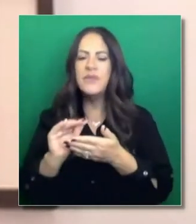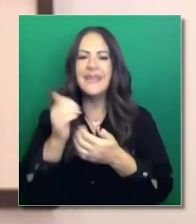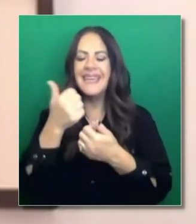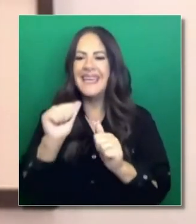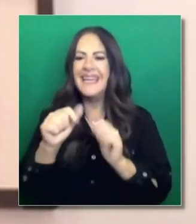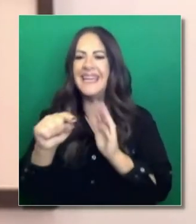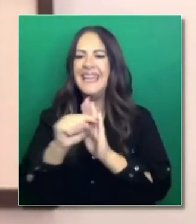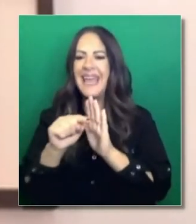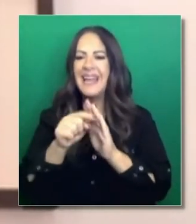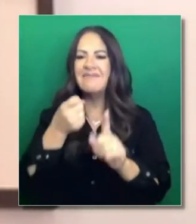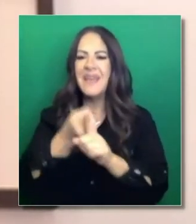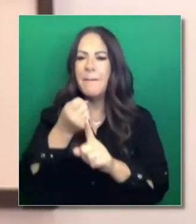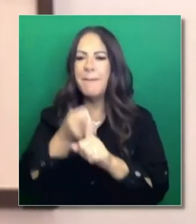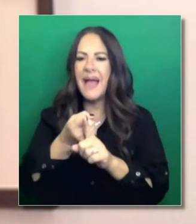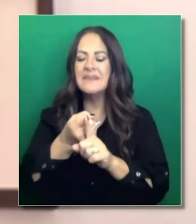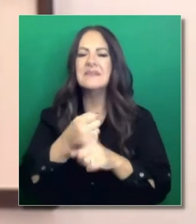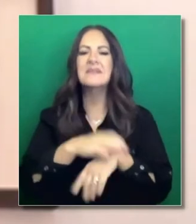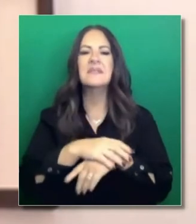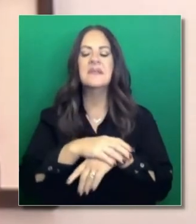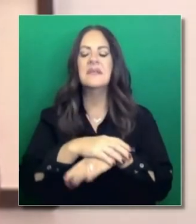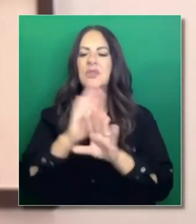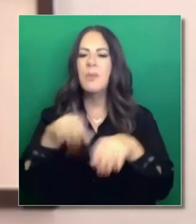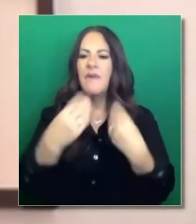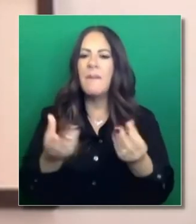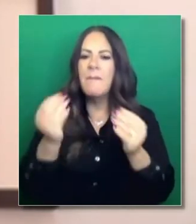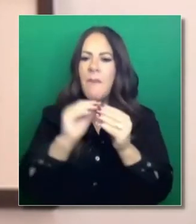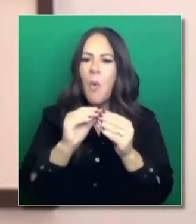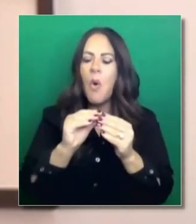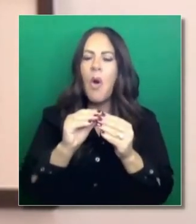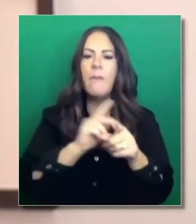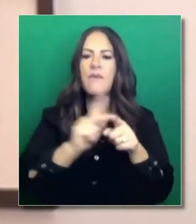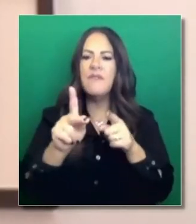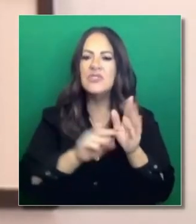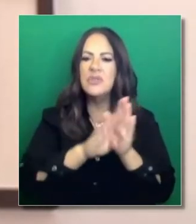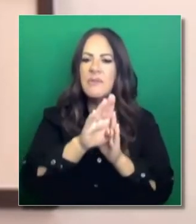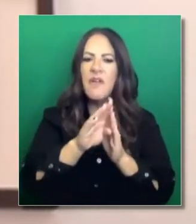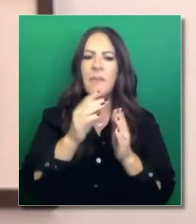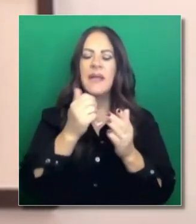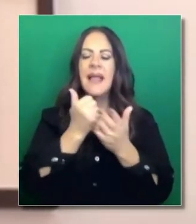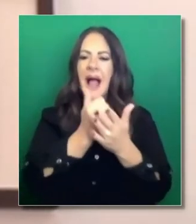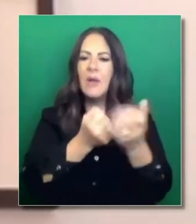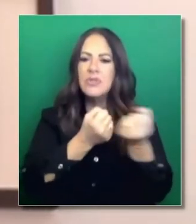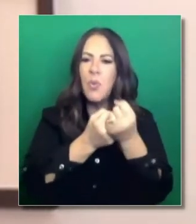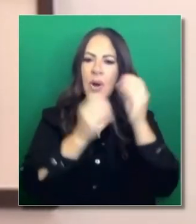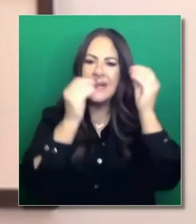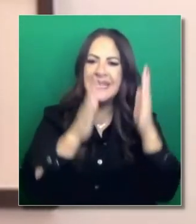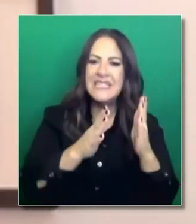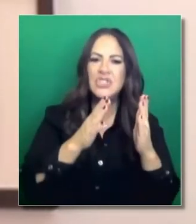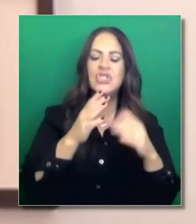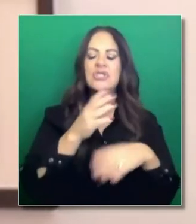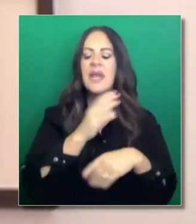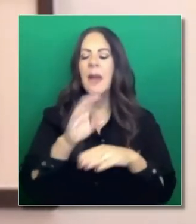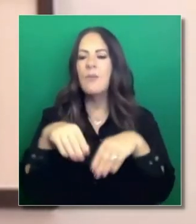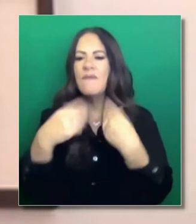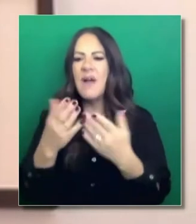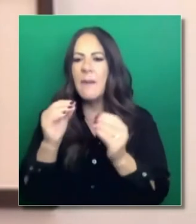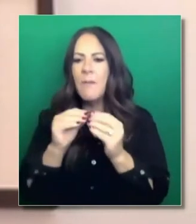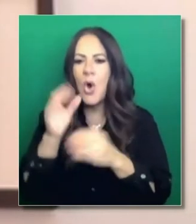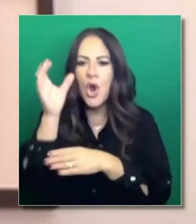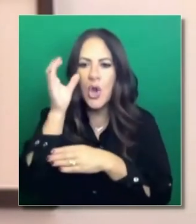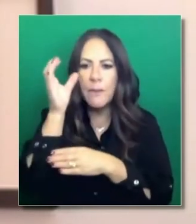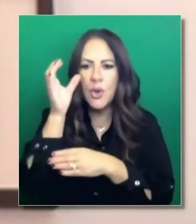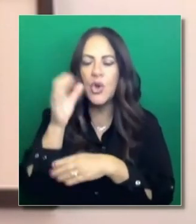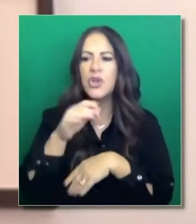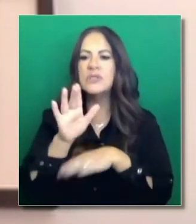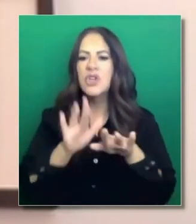para controlar estos impactos, tener más desarrollo para los maestros, para asegurarnos de que